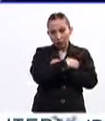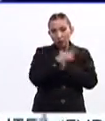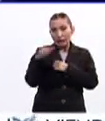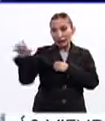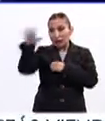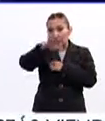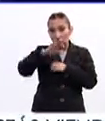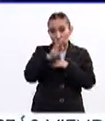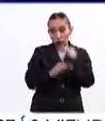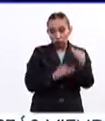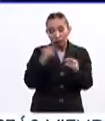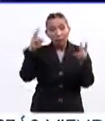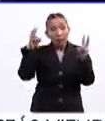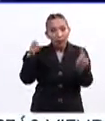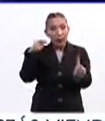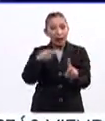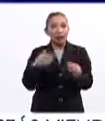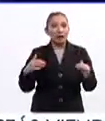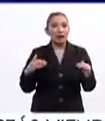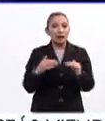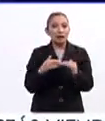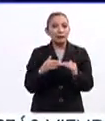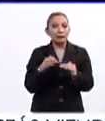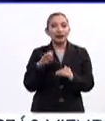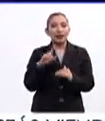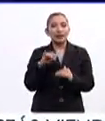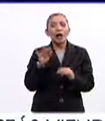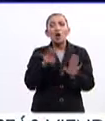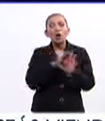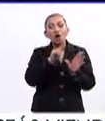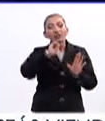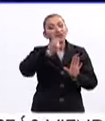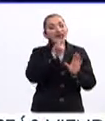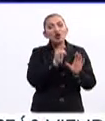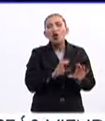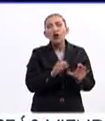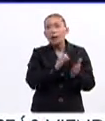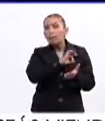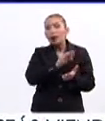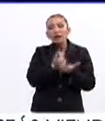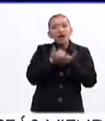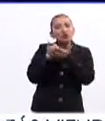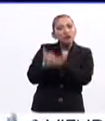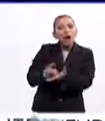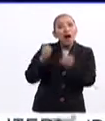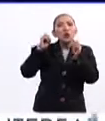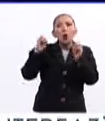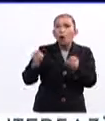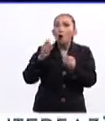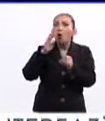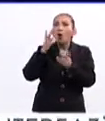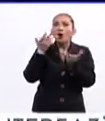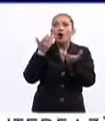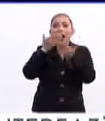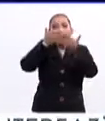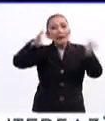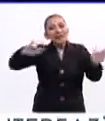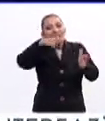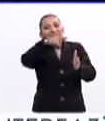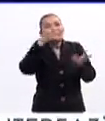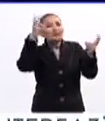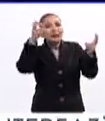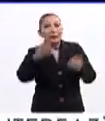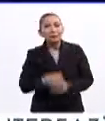y social es justamente el tema de la equidad. ¿Cómo las tecnologías pueden mejorar o pueden abrir una puerta muy importante para este